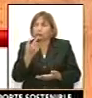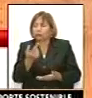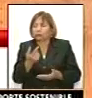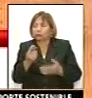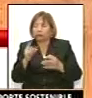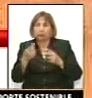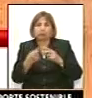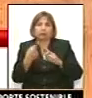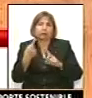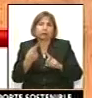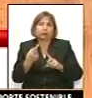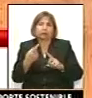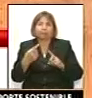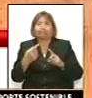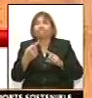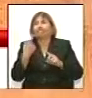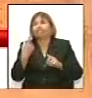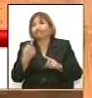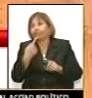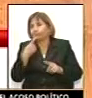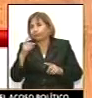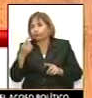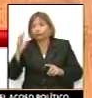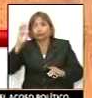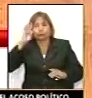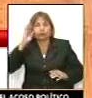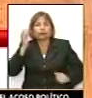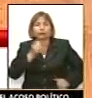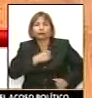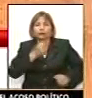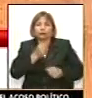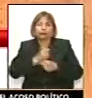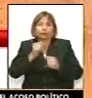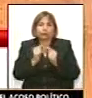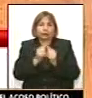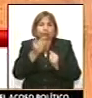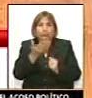primera instancia de que los policías que trabajan con él